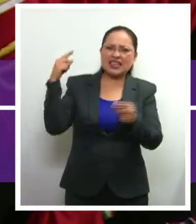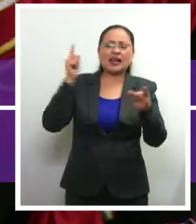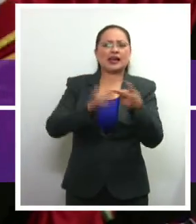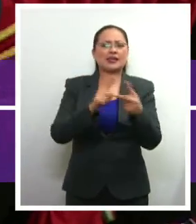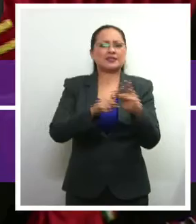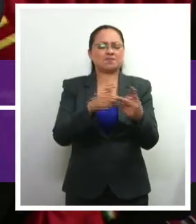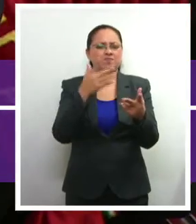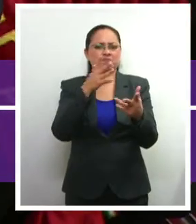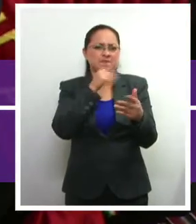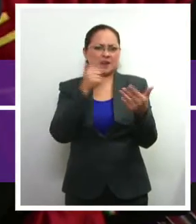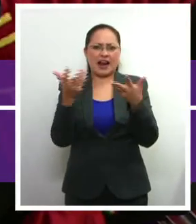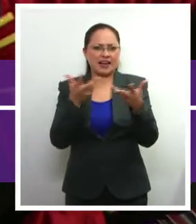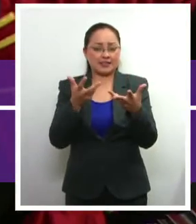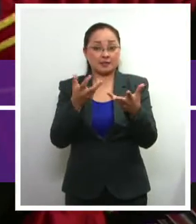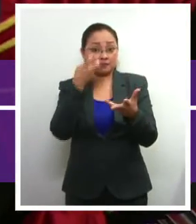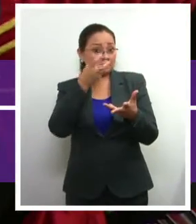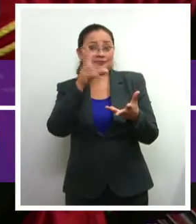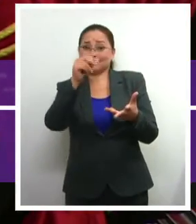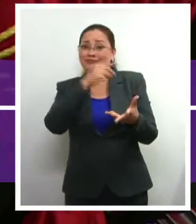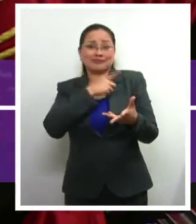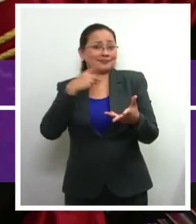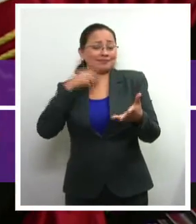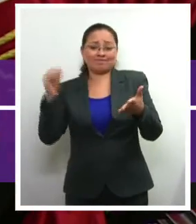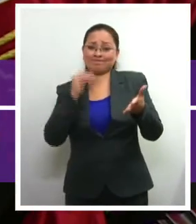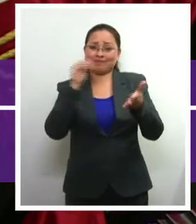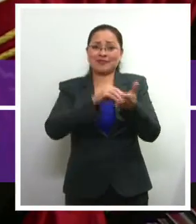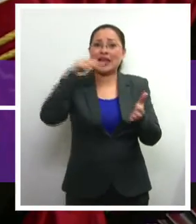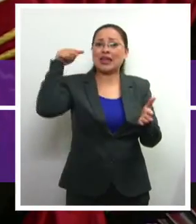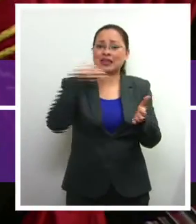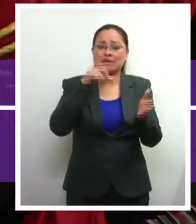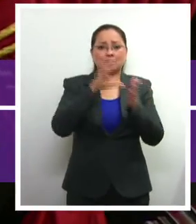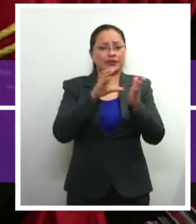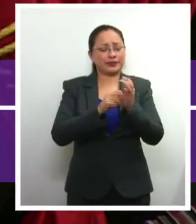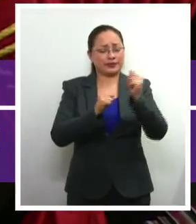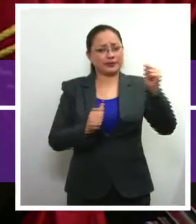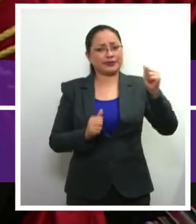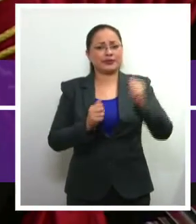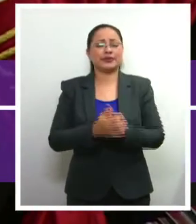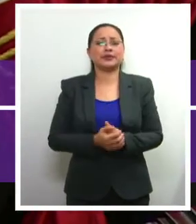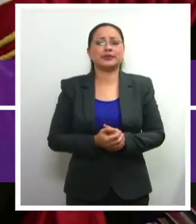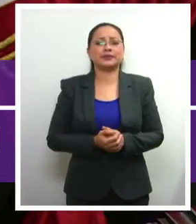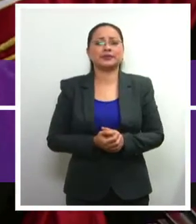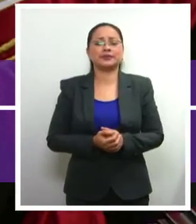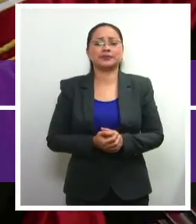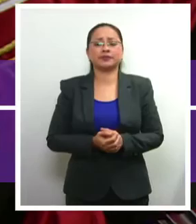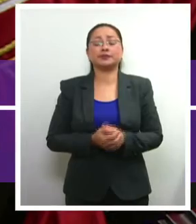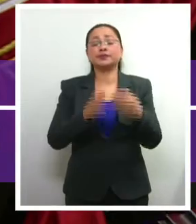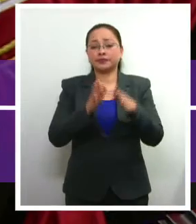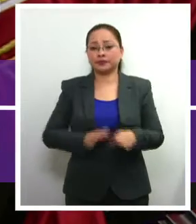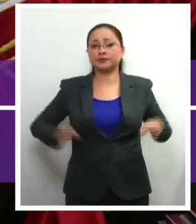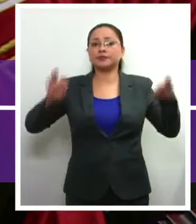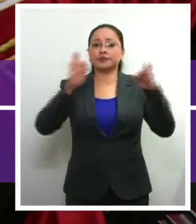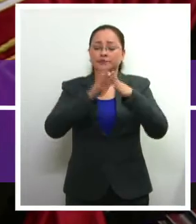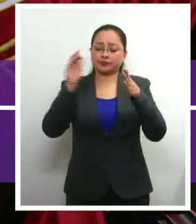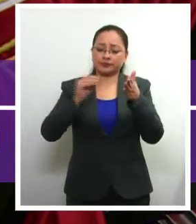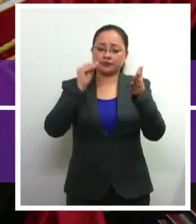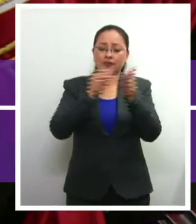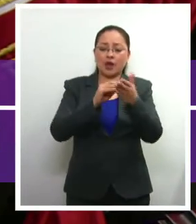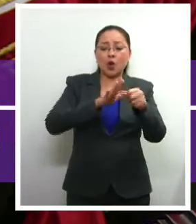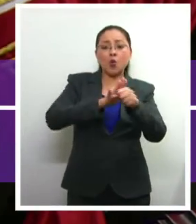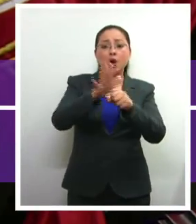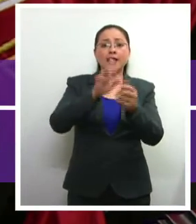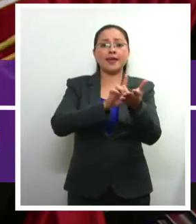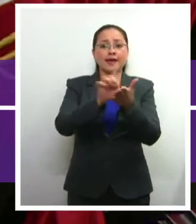operatividad, no deben tener lugar en esta Constitución. Es necesario consagrar los derechos